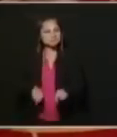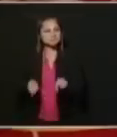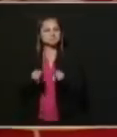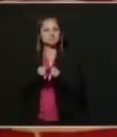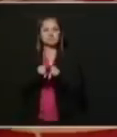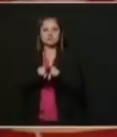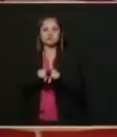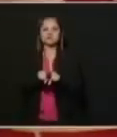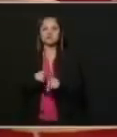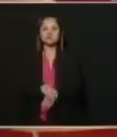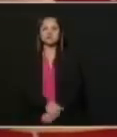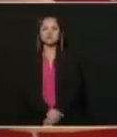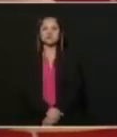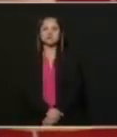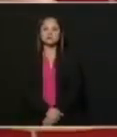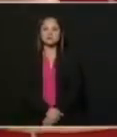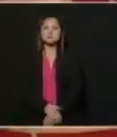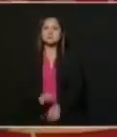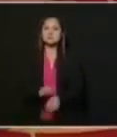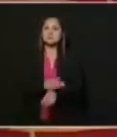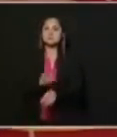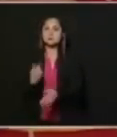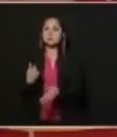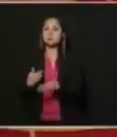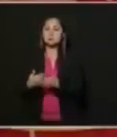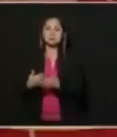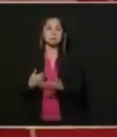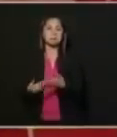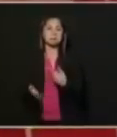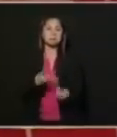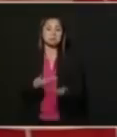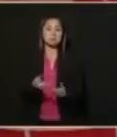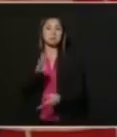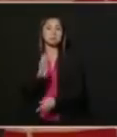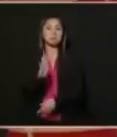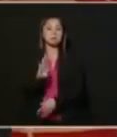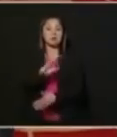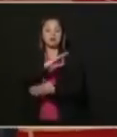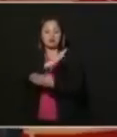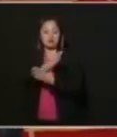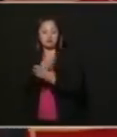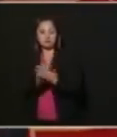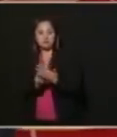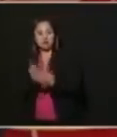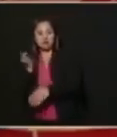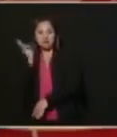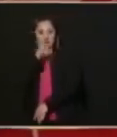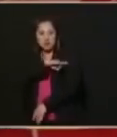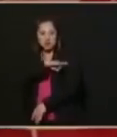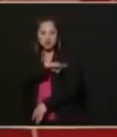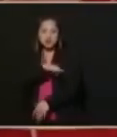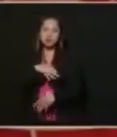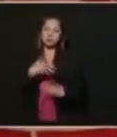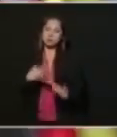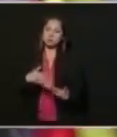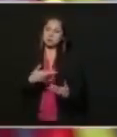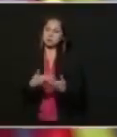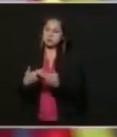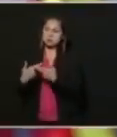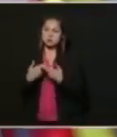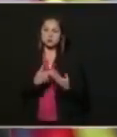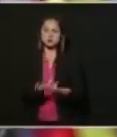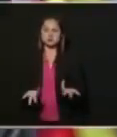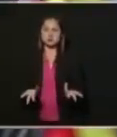porque se puso de moda eso en estos tiempos, falsificar facturas para